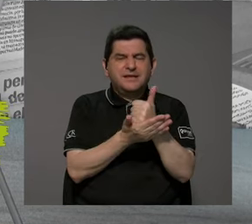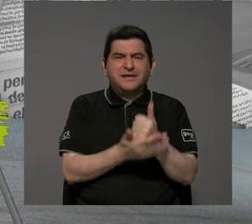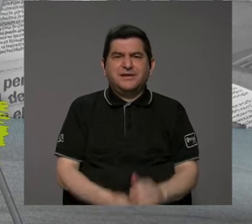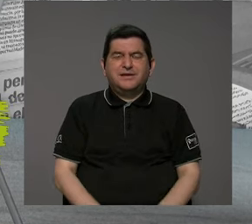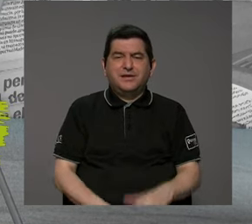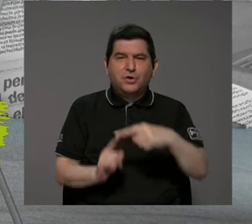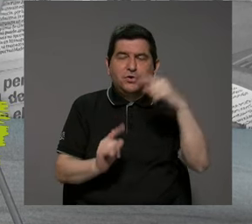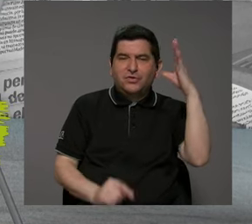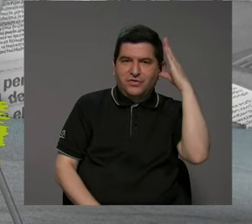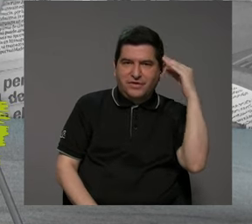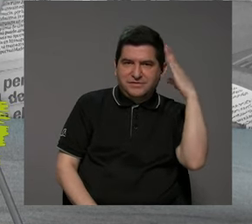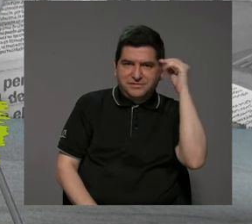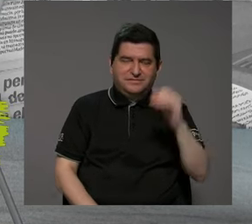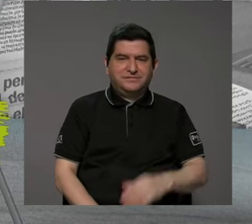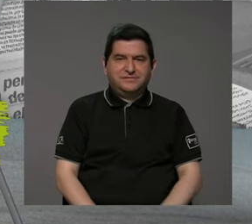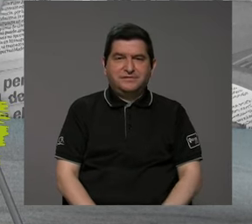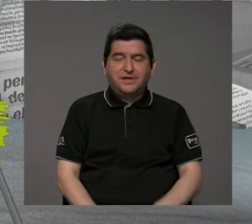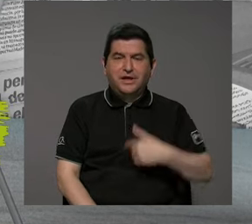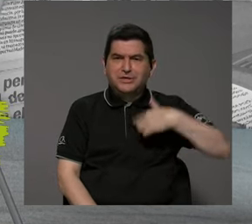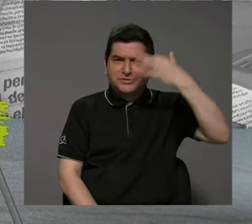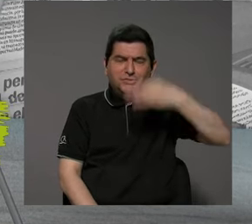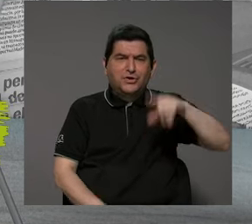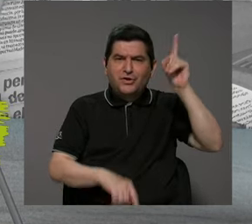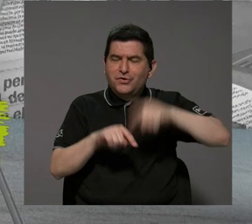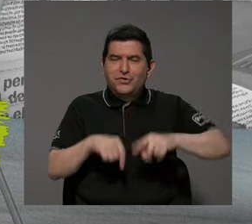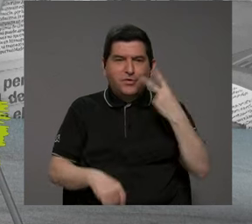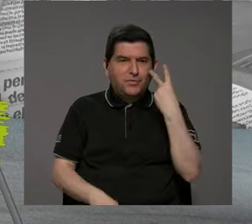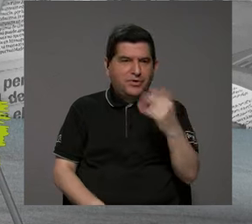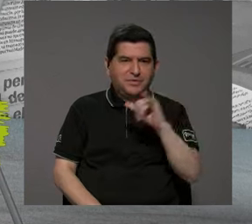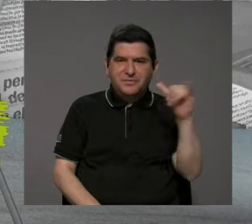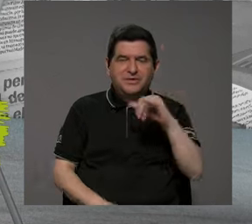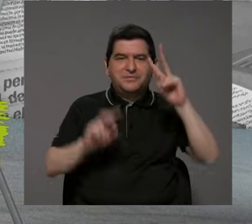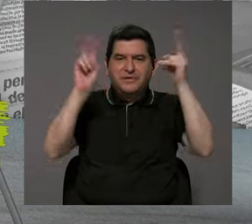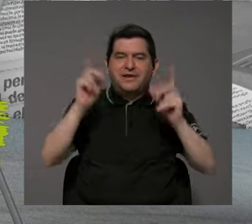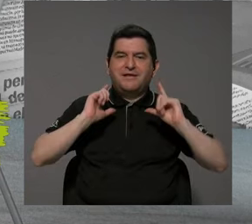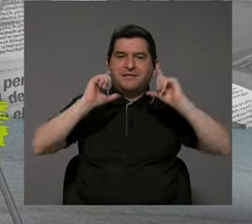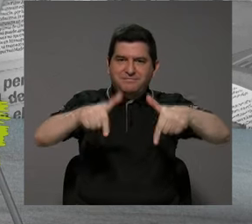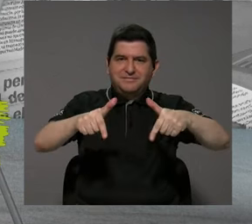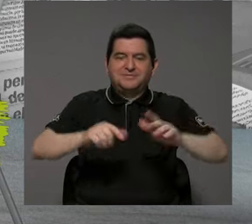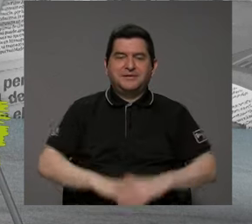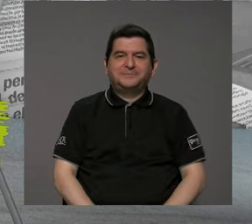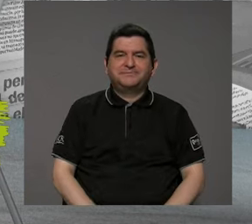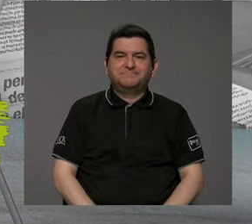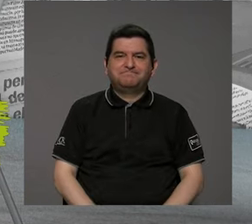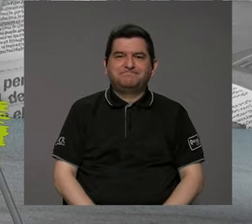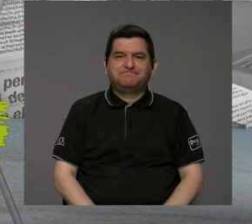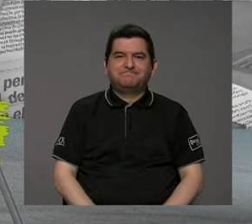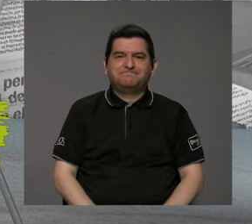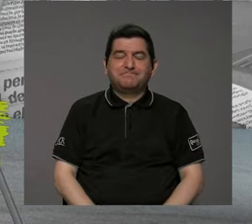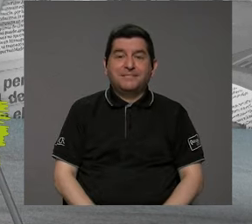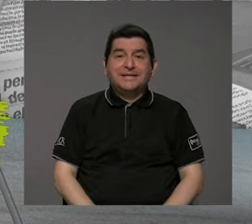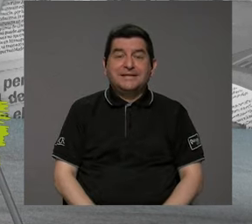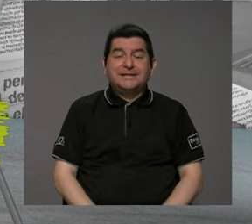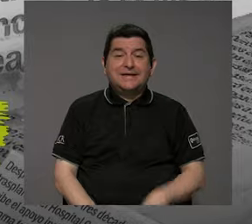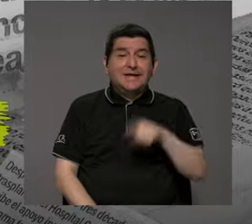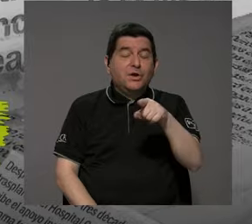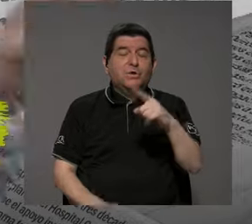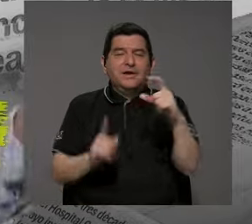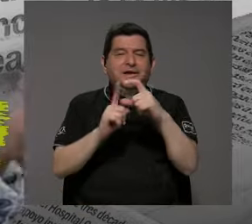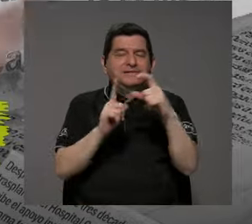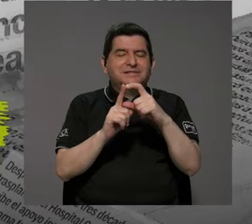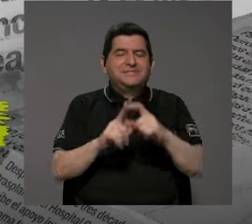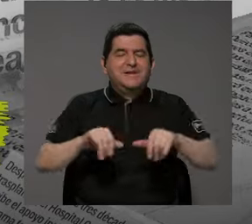partir de esta experiencia yo creo que no pueden ver igual el tema de la basura yo creo que nos debemos nos debemos quedar con esas